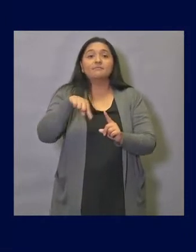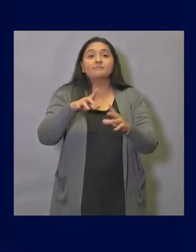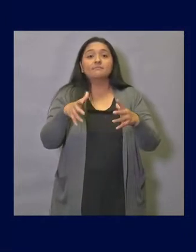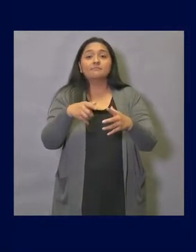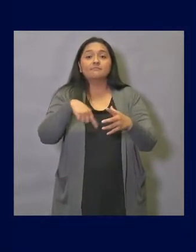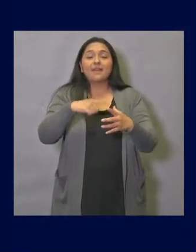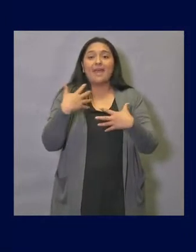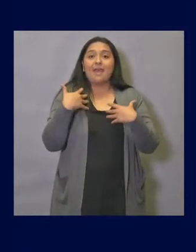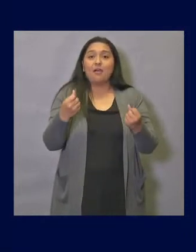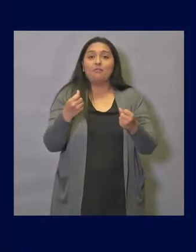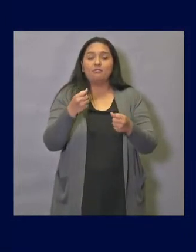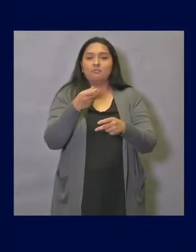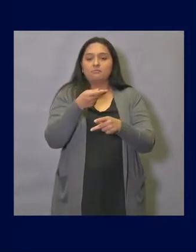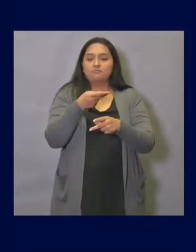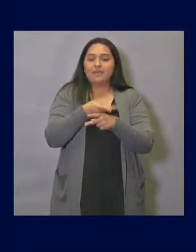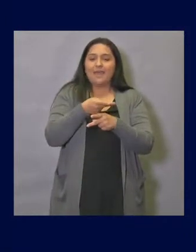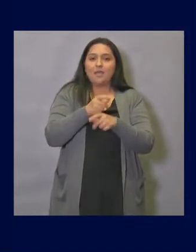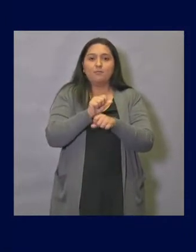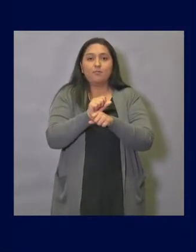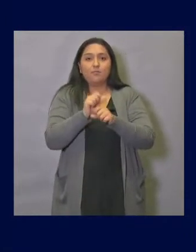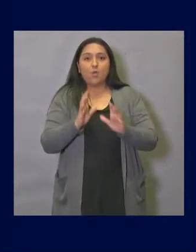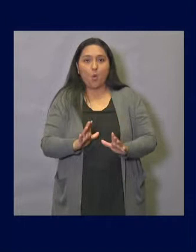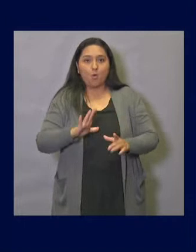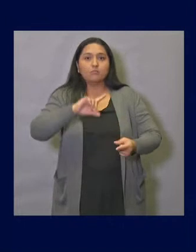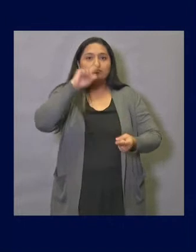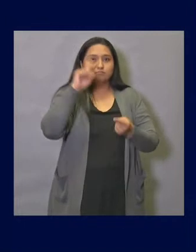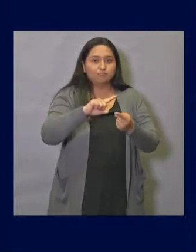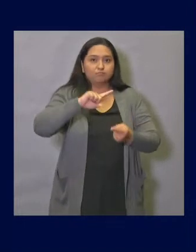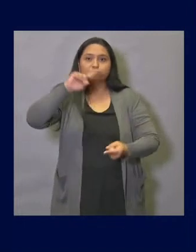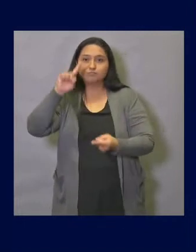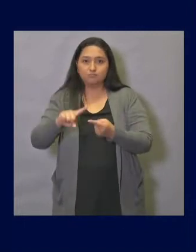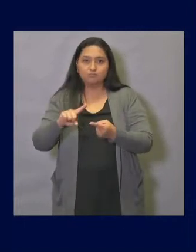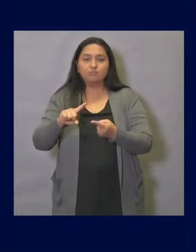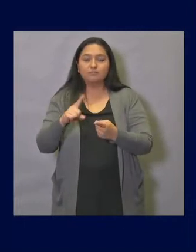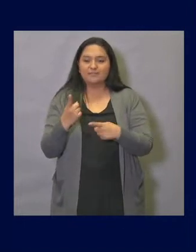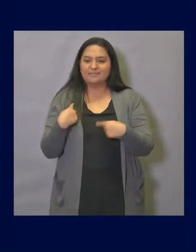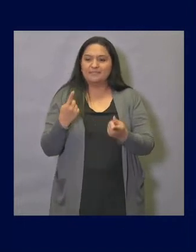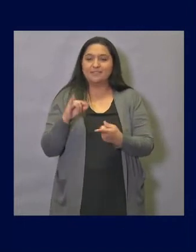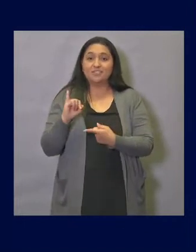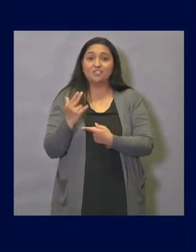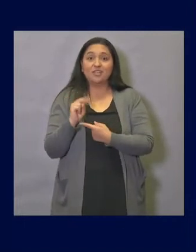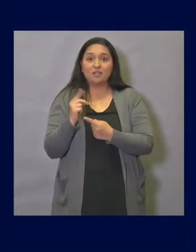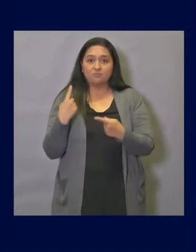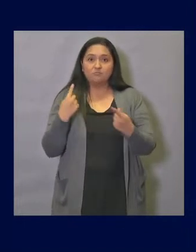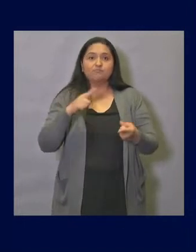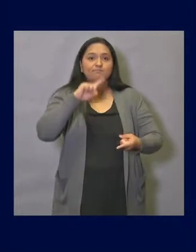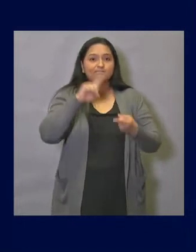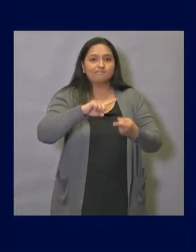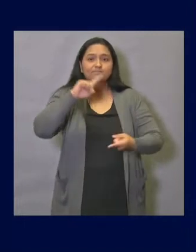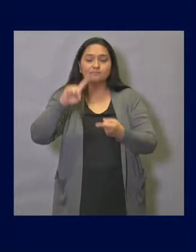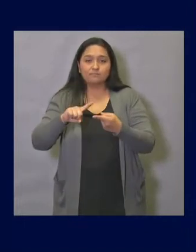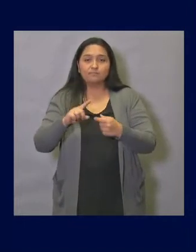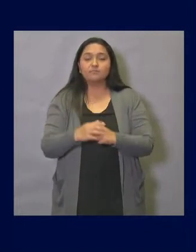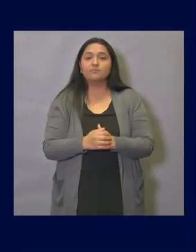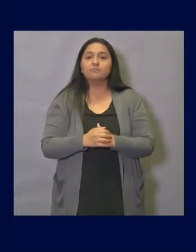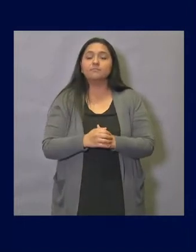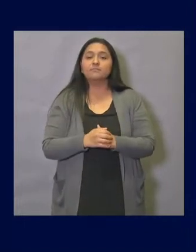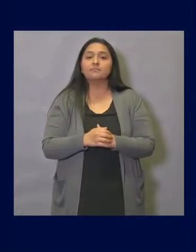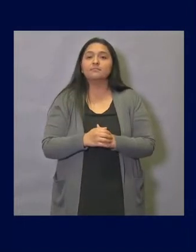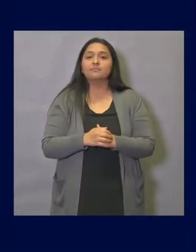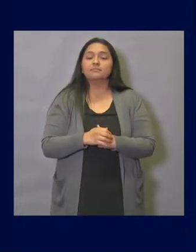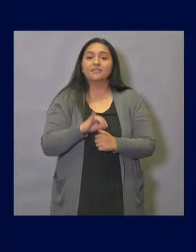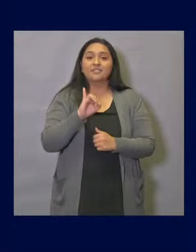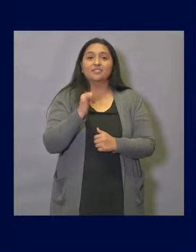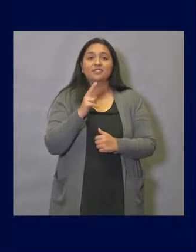una rápida disminución desde el aumento a principios de enero. Durante la semana del 3 de enero,